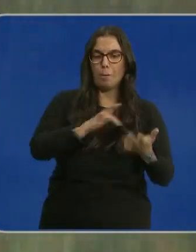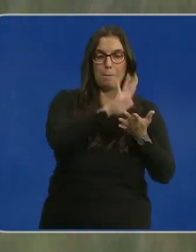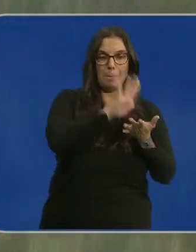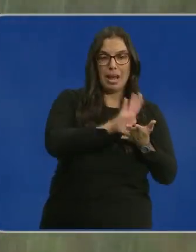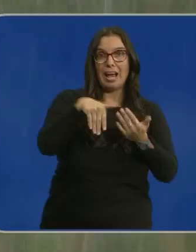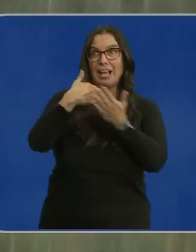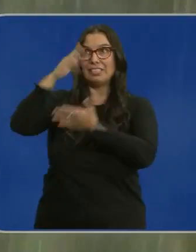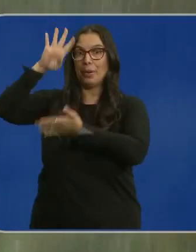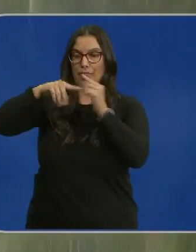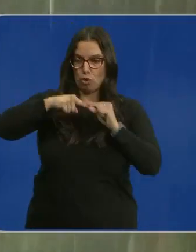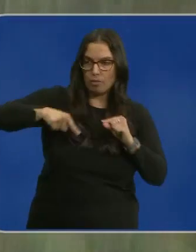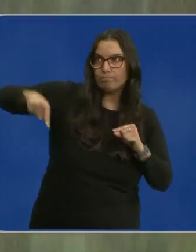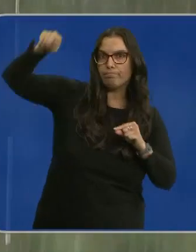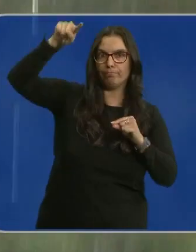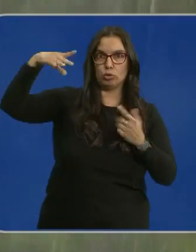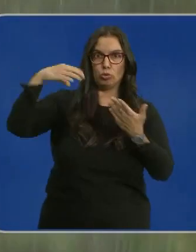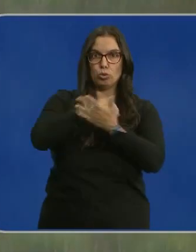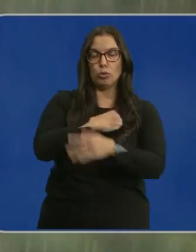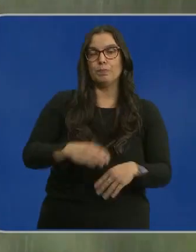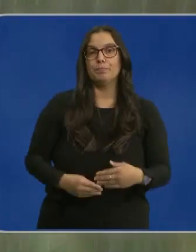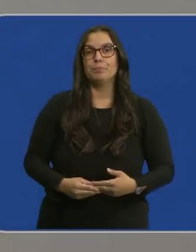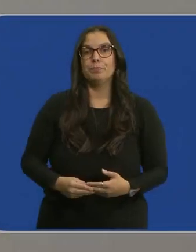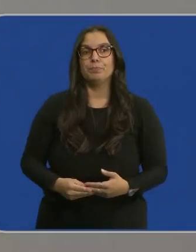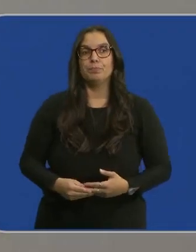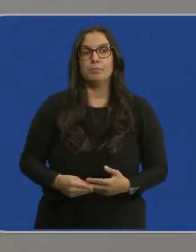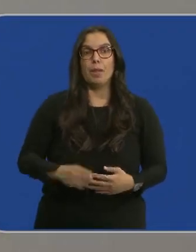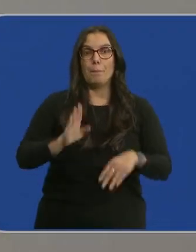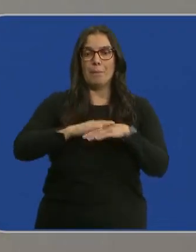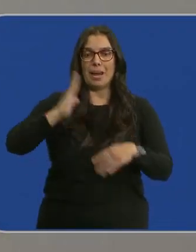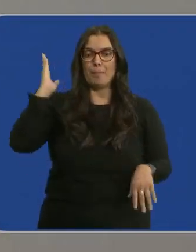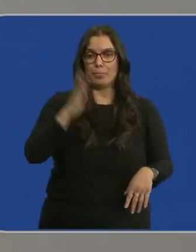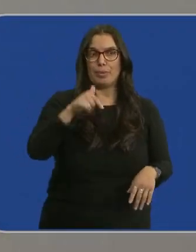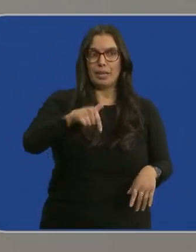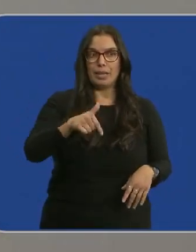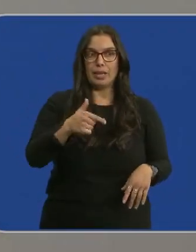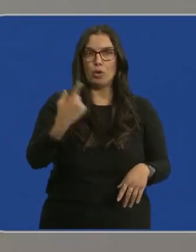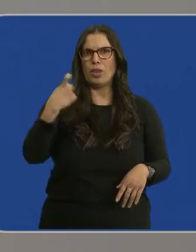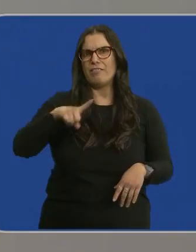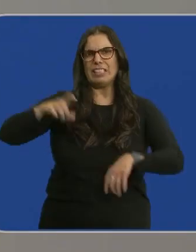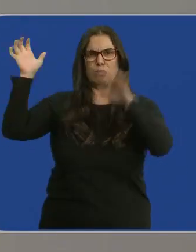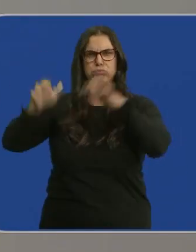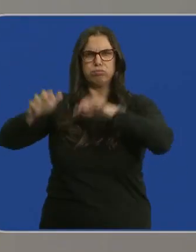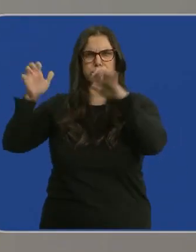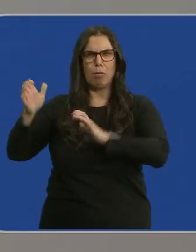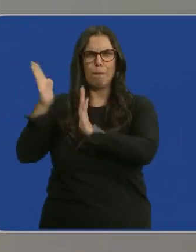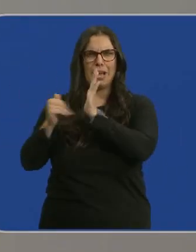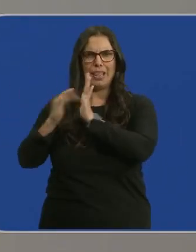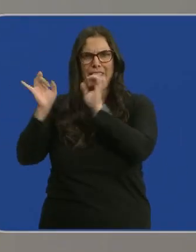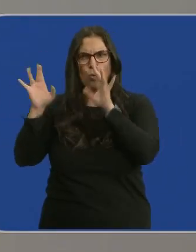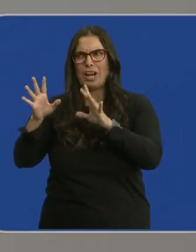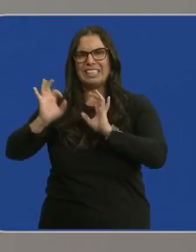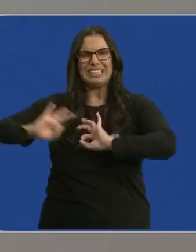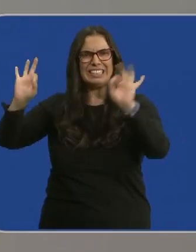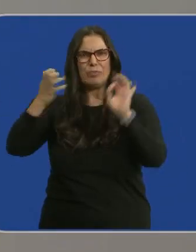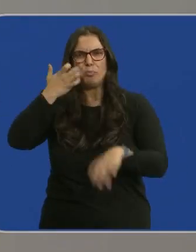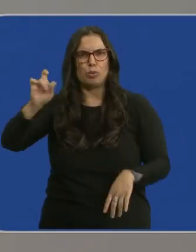Málaga hasta Barcelona. Para que se produzcan daños en una determinada zona no hace falta que caiga lo de Valencia, que fue algo